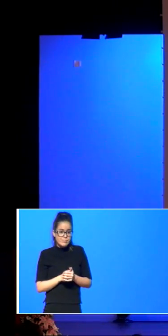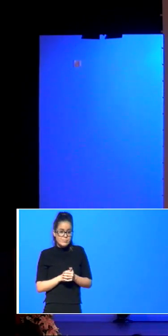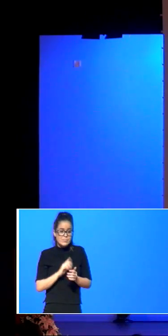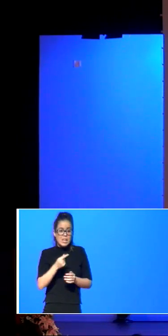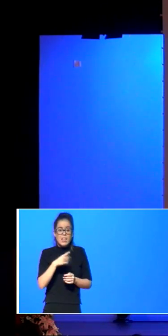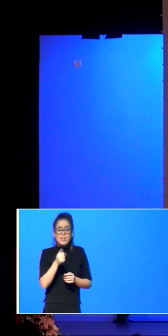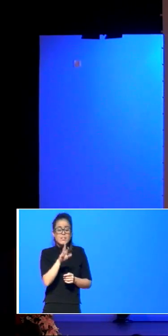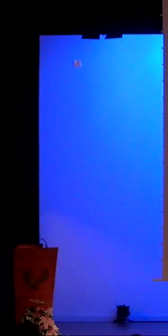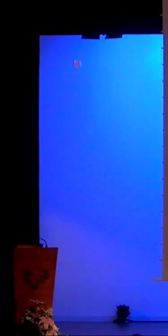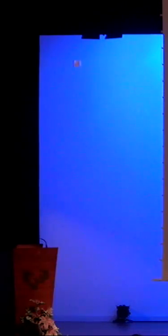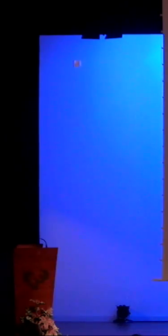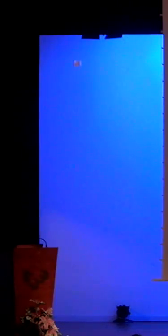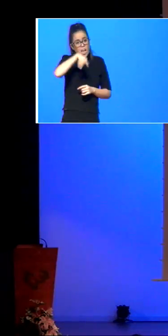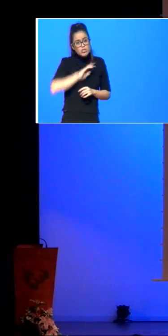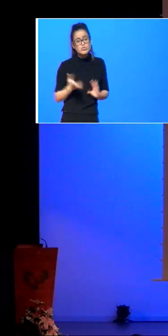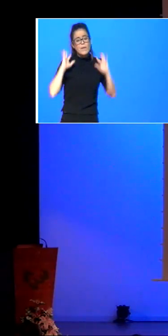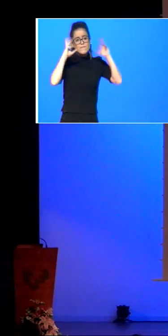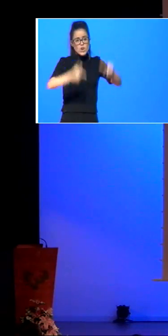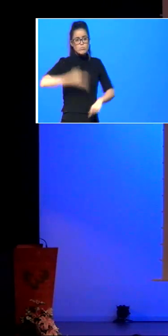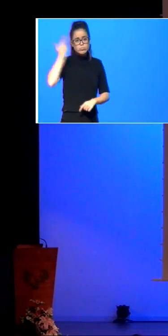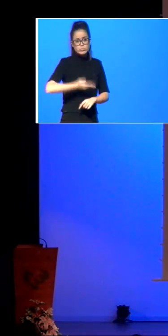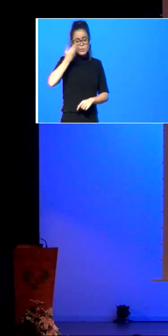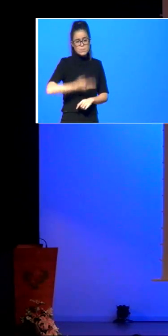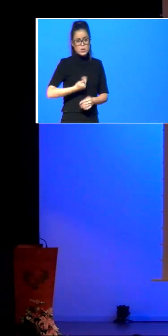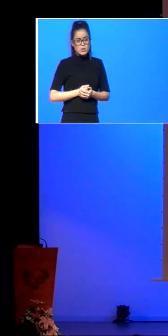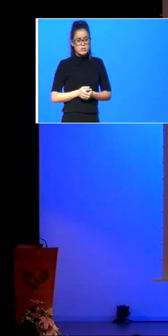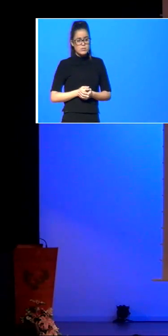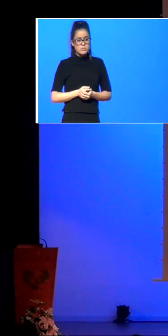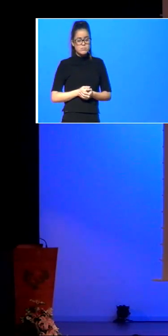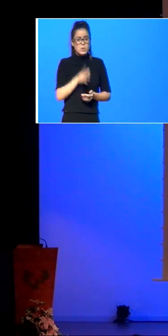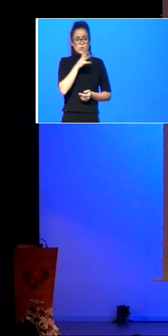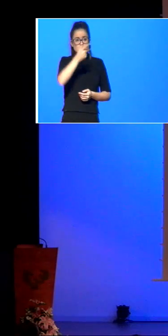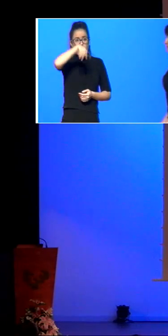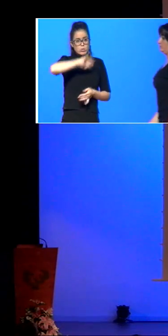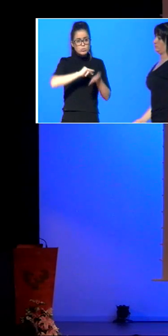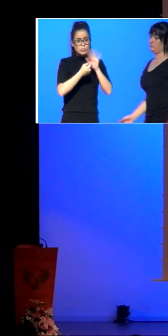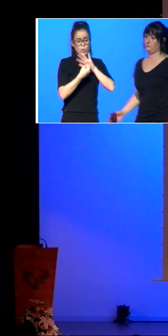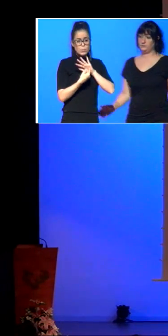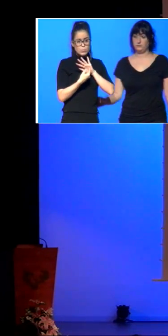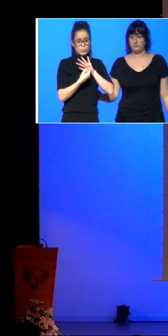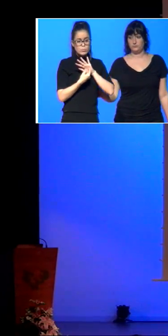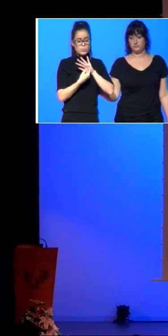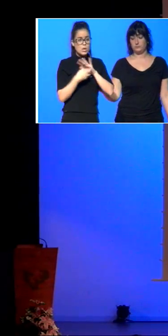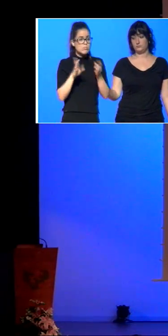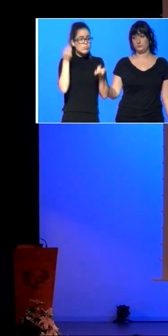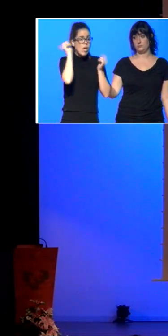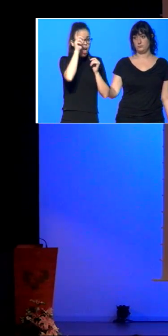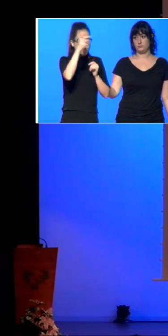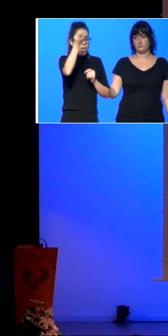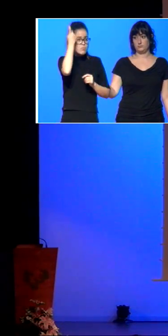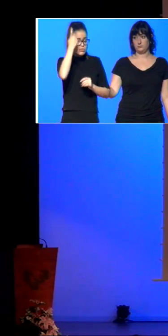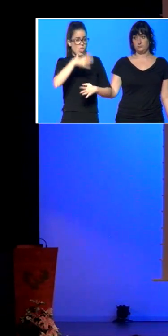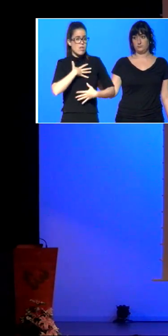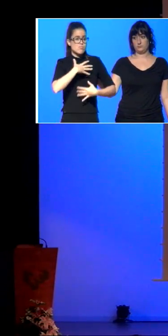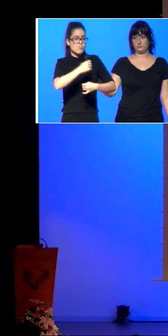que están haciendo un esfuerzo muy importante por, como tienen un proyecto donde además de profesorado hay voluntariado,